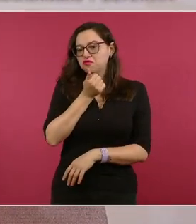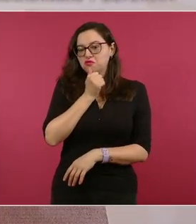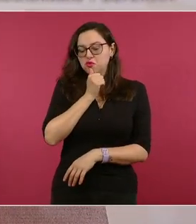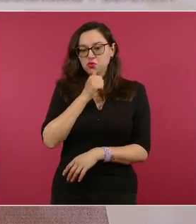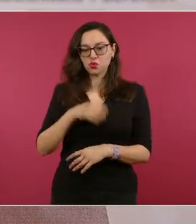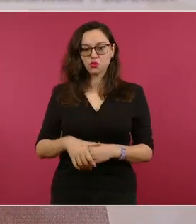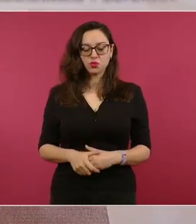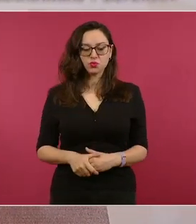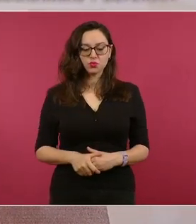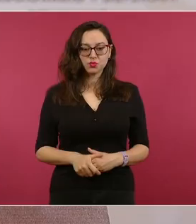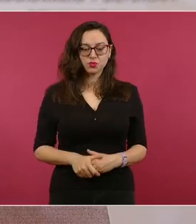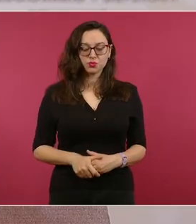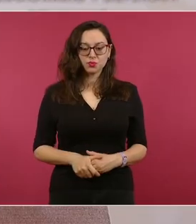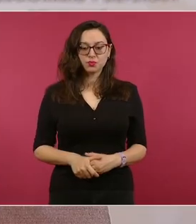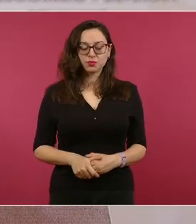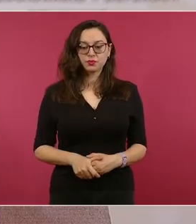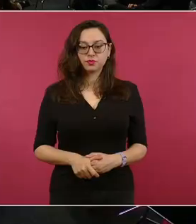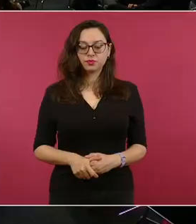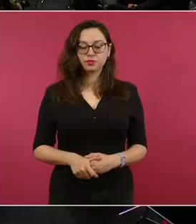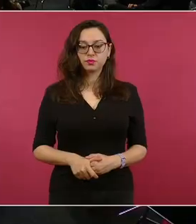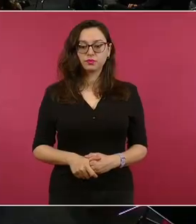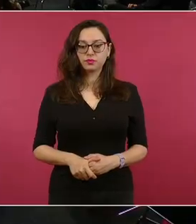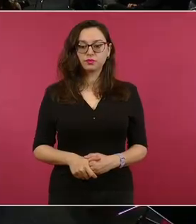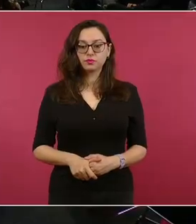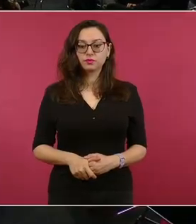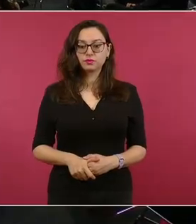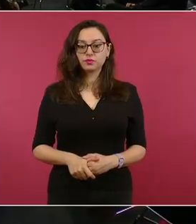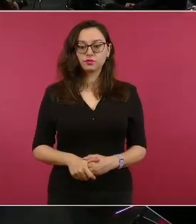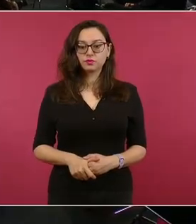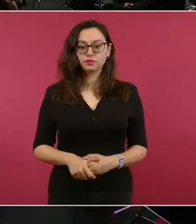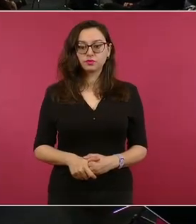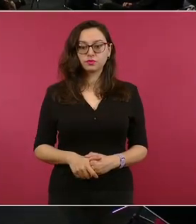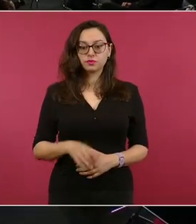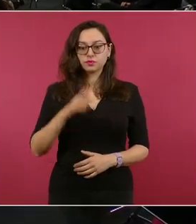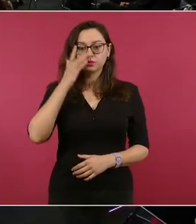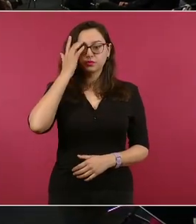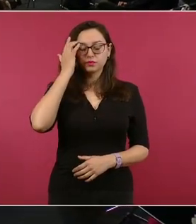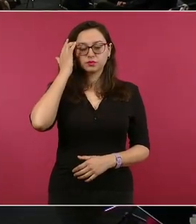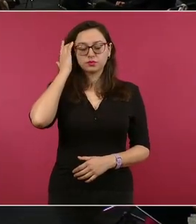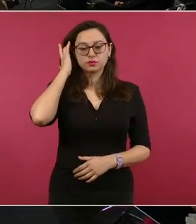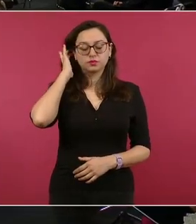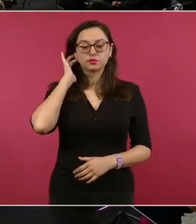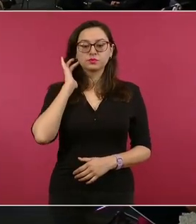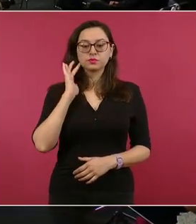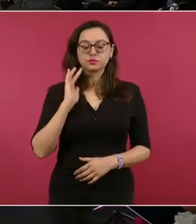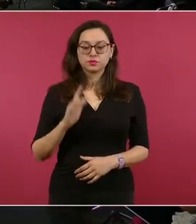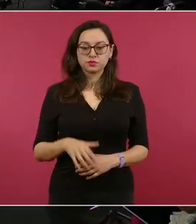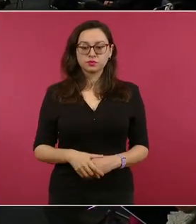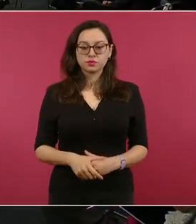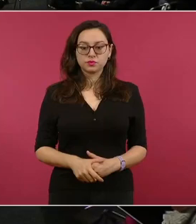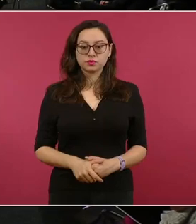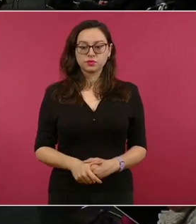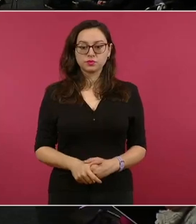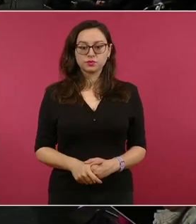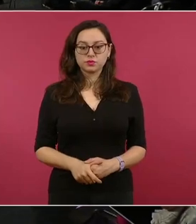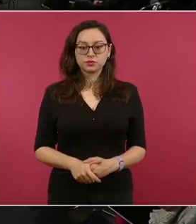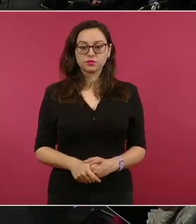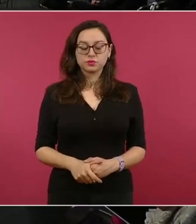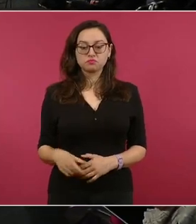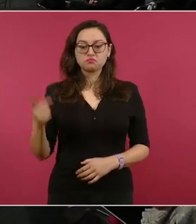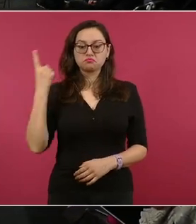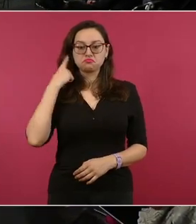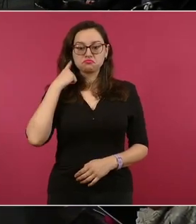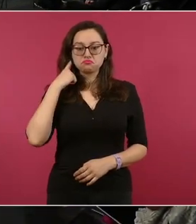Mencionaba en principio que el vicepresidente estaba en calidad de huésped, sin embargo se menciona que esa figura no